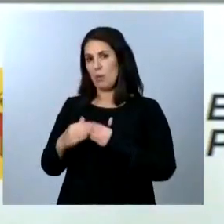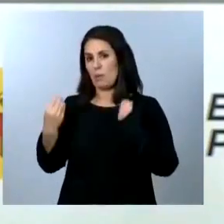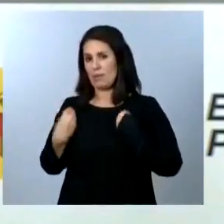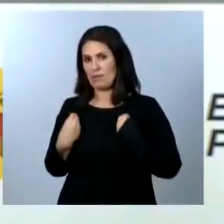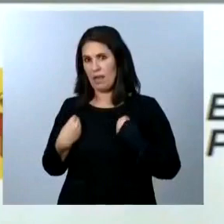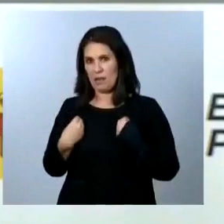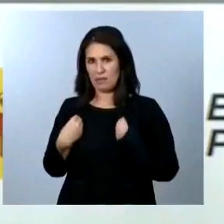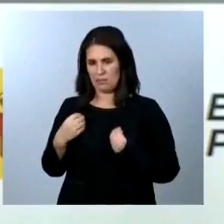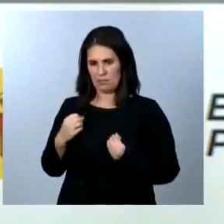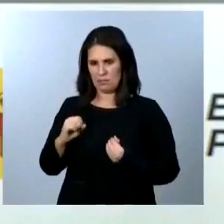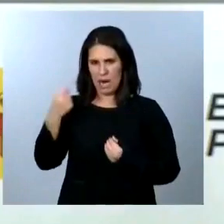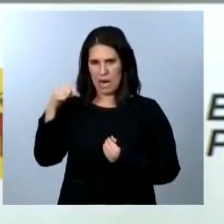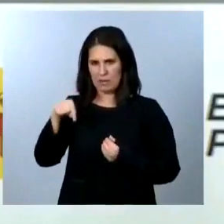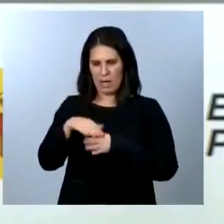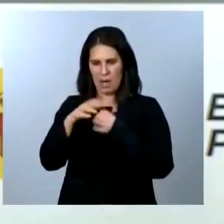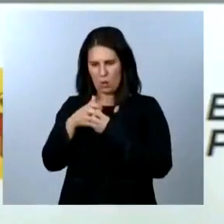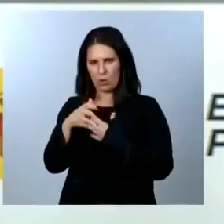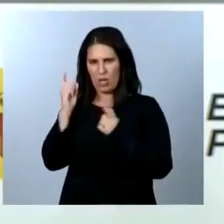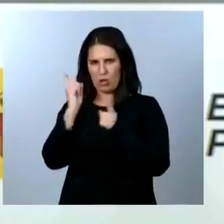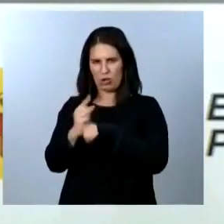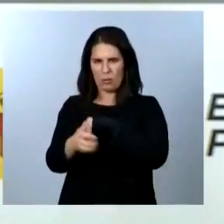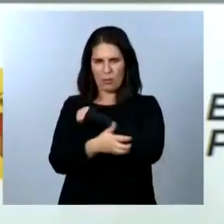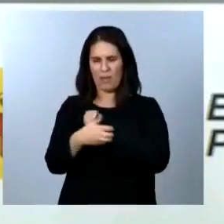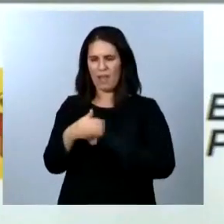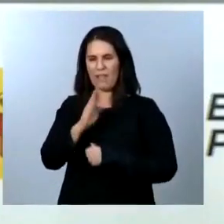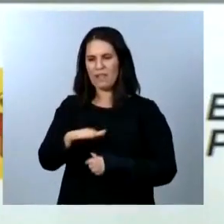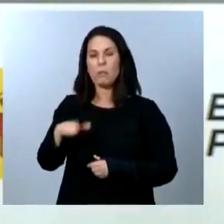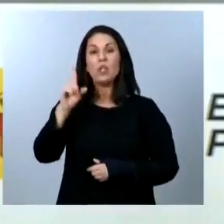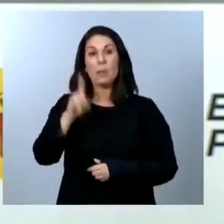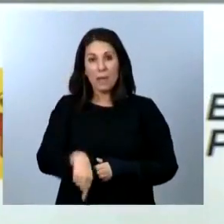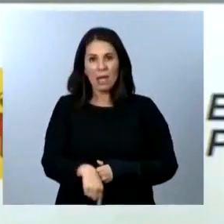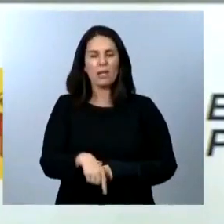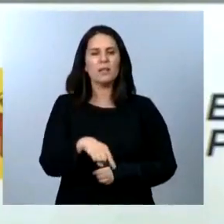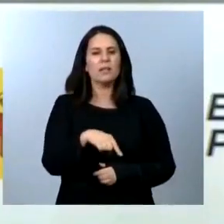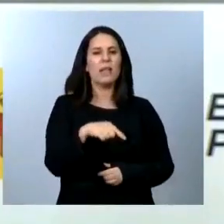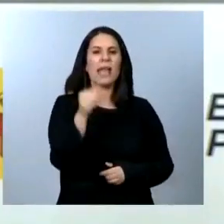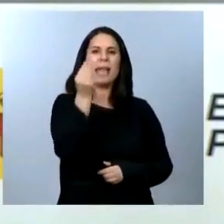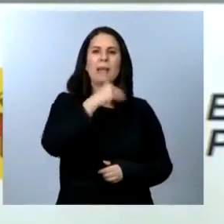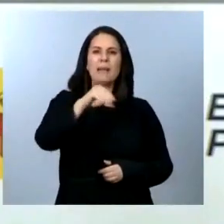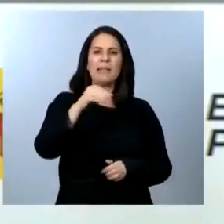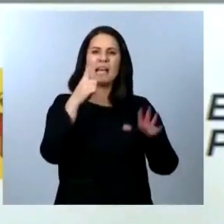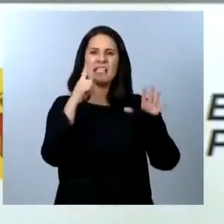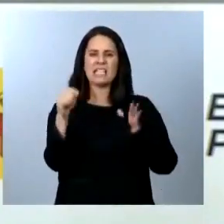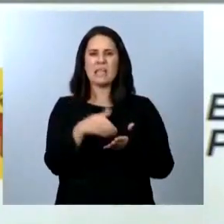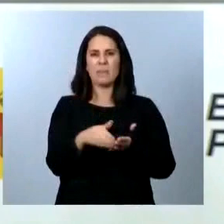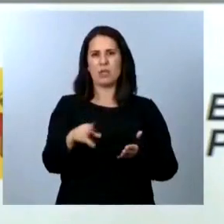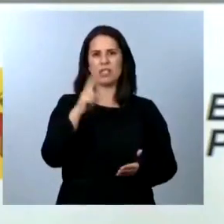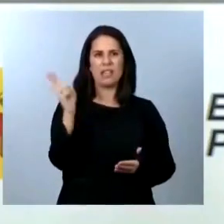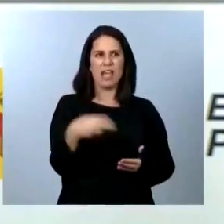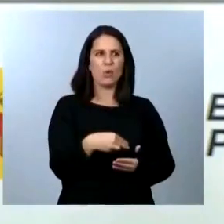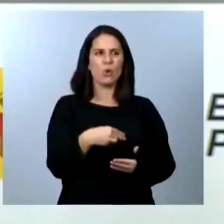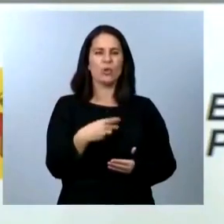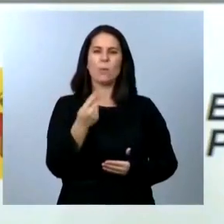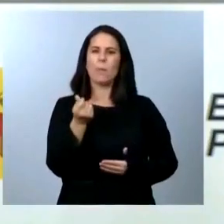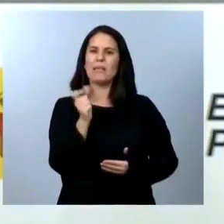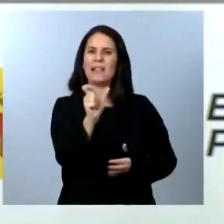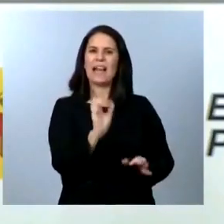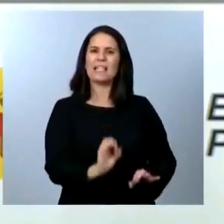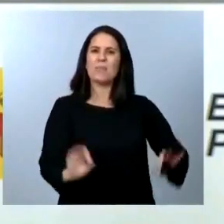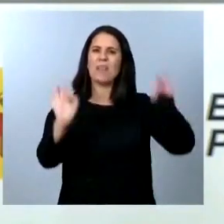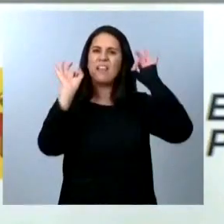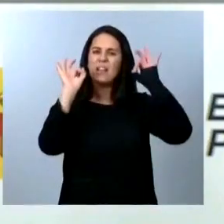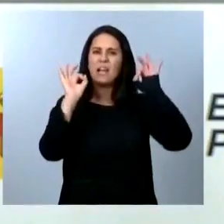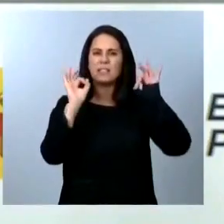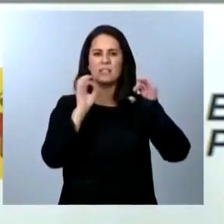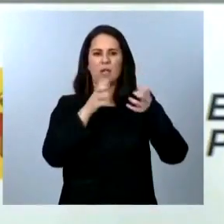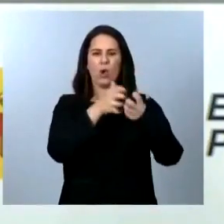para luchar contra la pobreza infantil, vamos a incrementar en 60 millones de euros las partidas específicas destinadas a la lucha